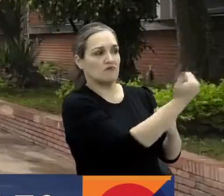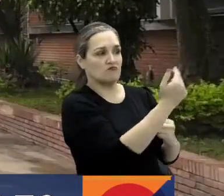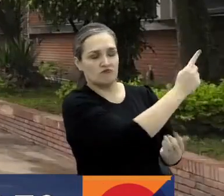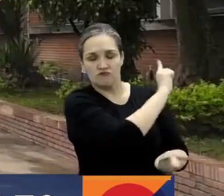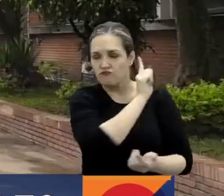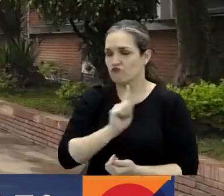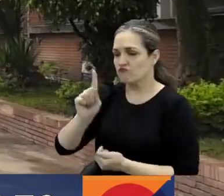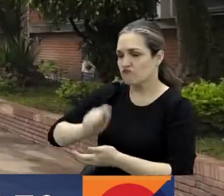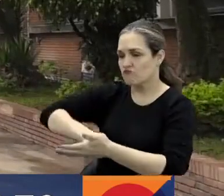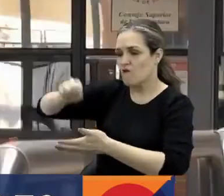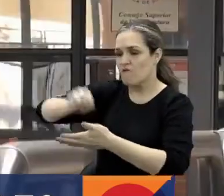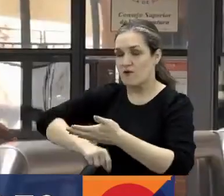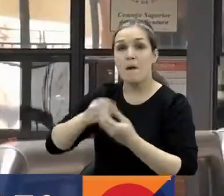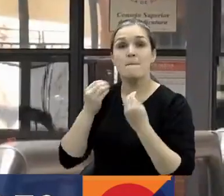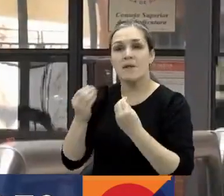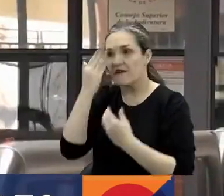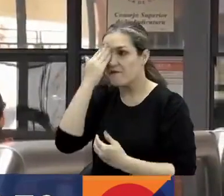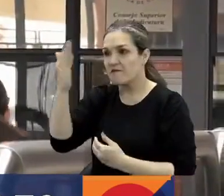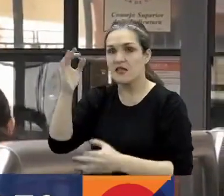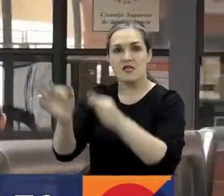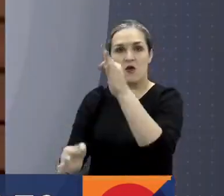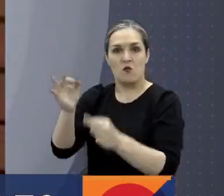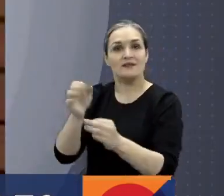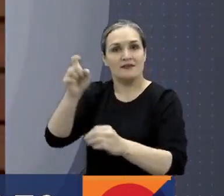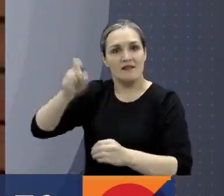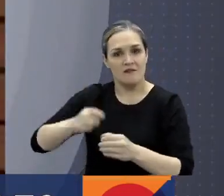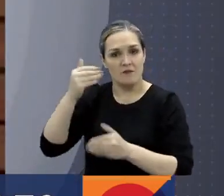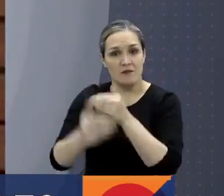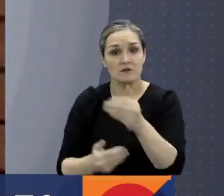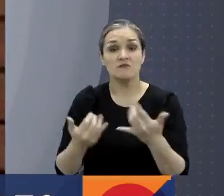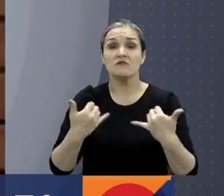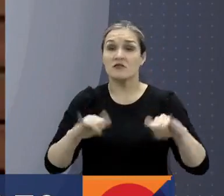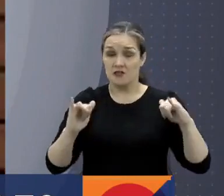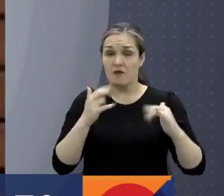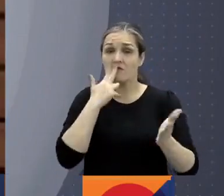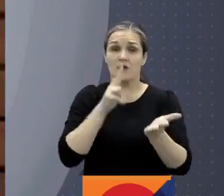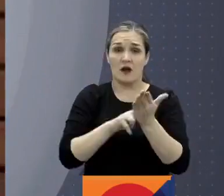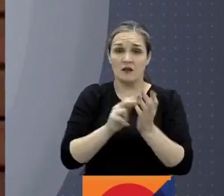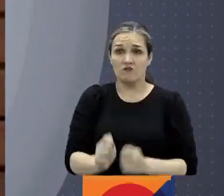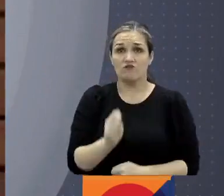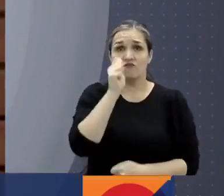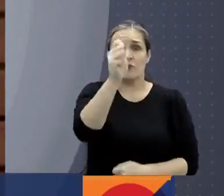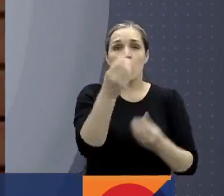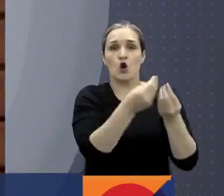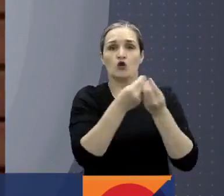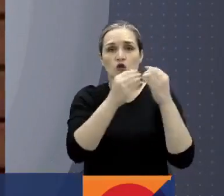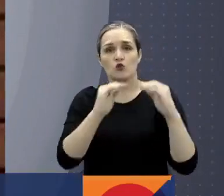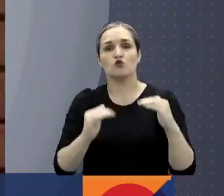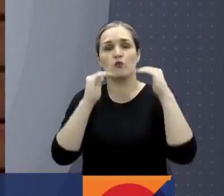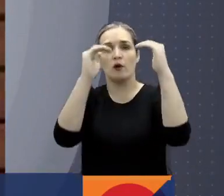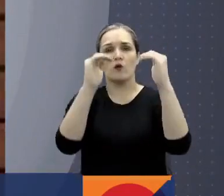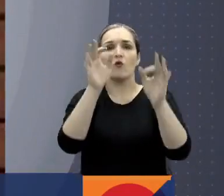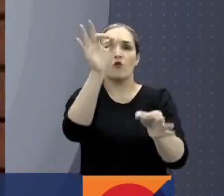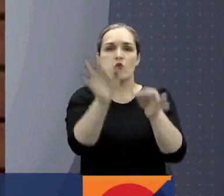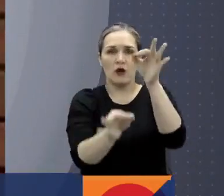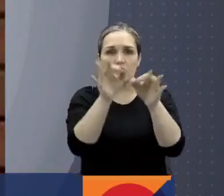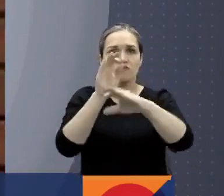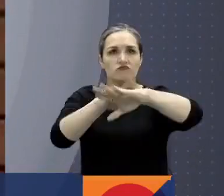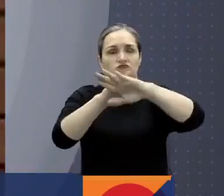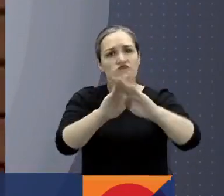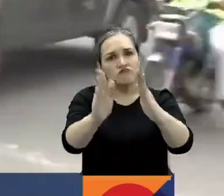garantías autorizados para emitir órdenes de captura. Ya oficiamos al Consejo Superior de la Judicatura a efectos